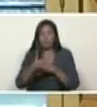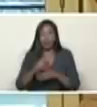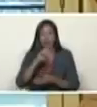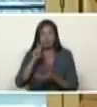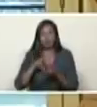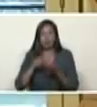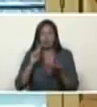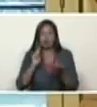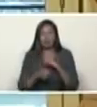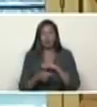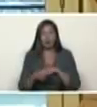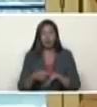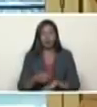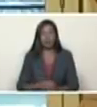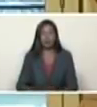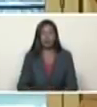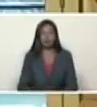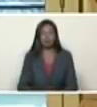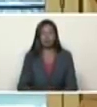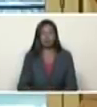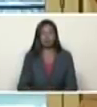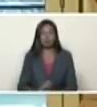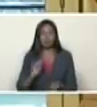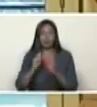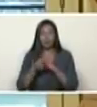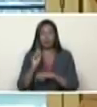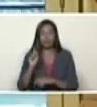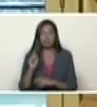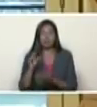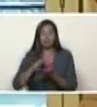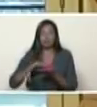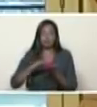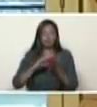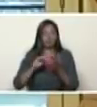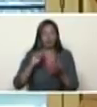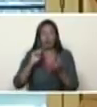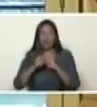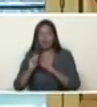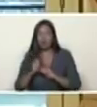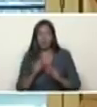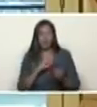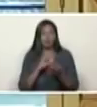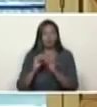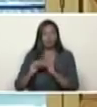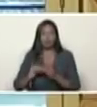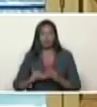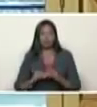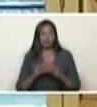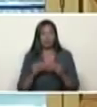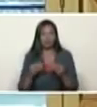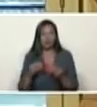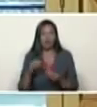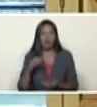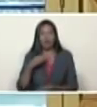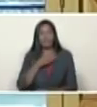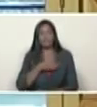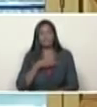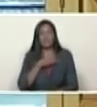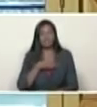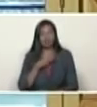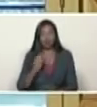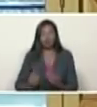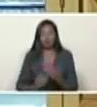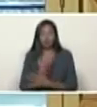de cambios necesarios en revolución. Cambios para mejorar, renovando, rectificando cosas. La misión Negra Hipólita, fundada